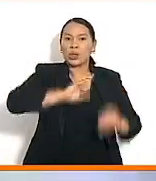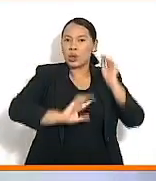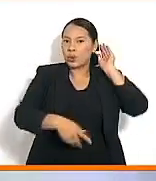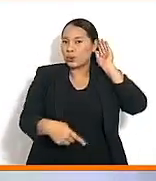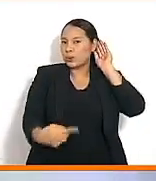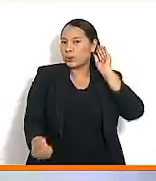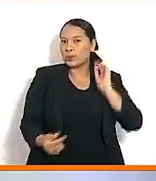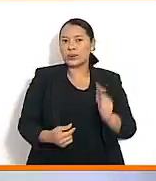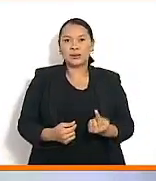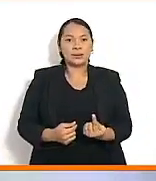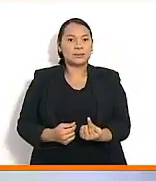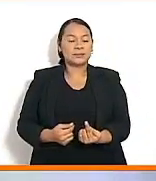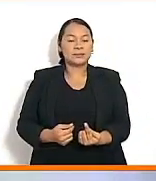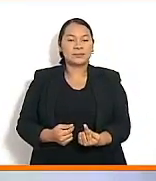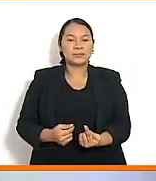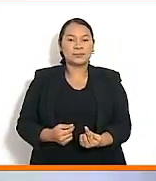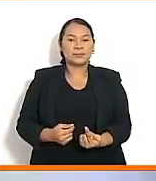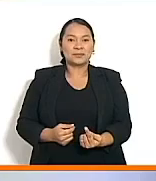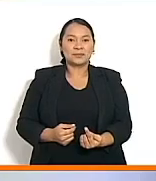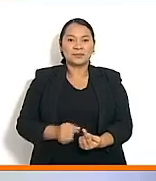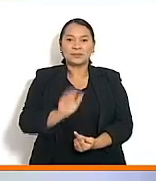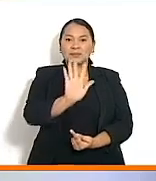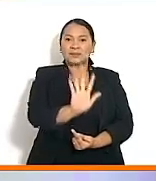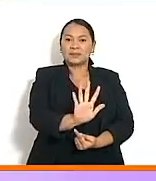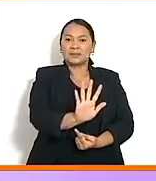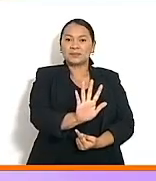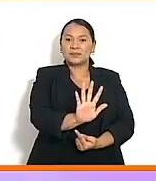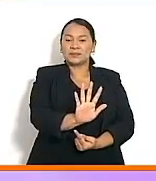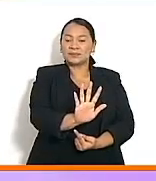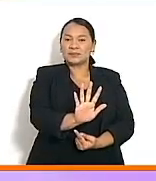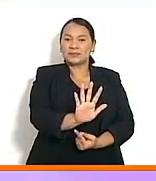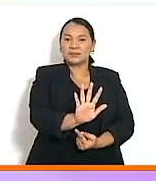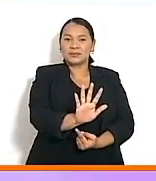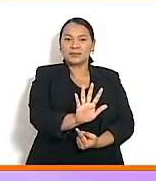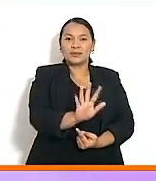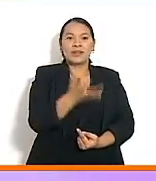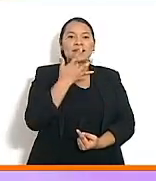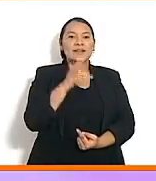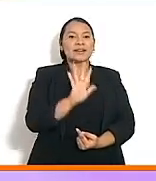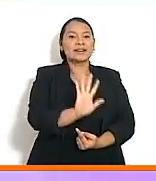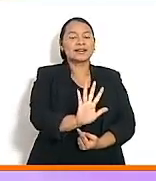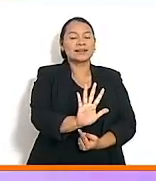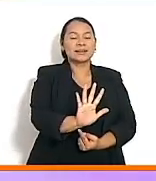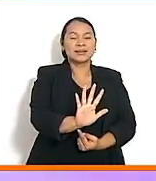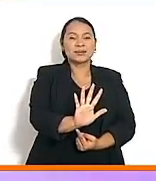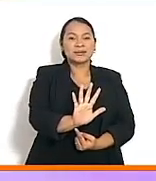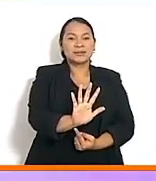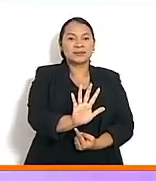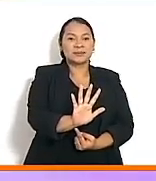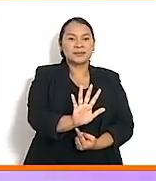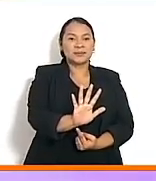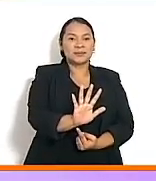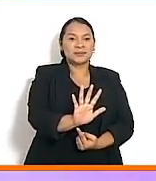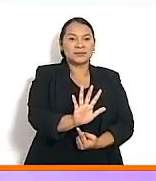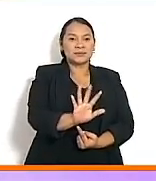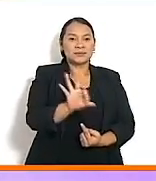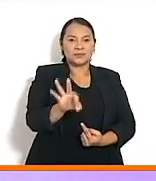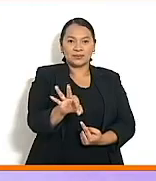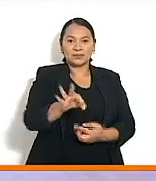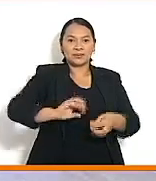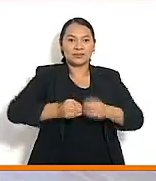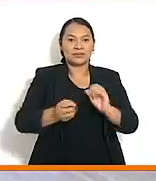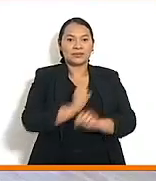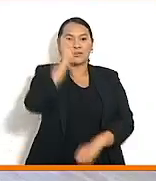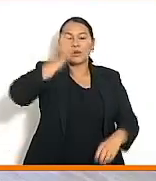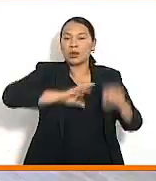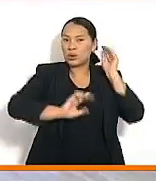y este es 5, segundo dígito. Mucha suerte, querido jugador. Este es el 9, el número